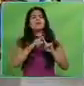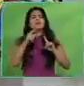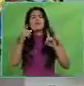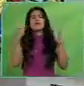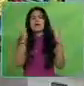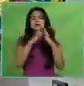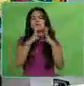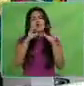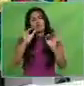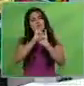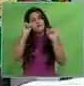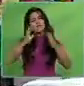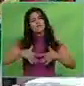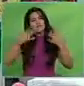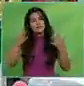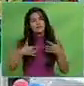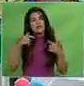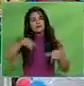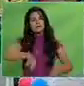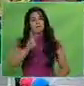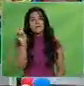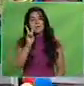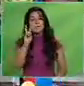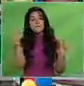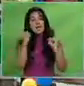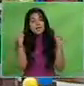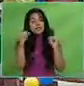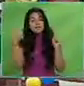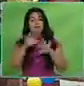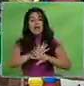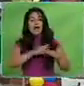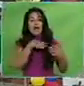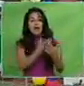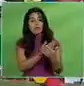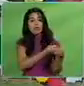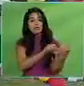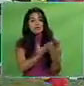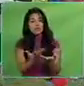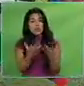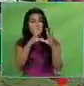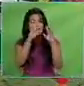hogares. Y en Mérida nosotros hemos entregado hasta la fecha de hoy